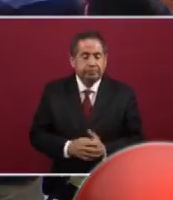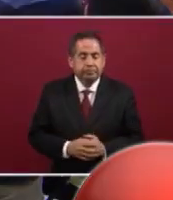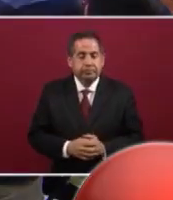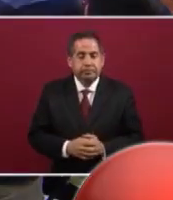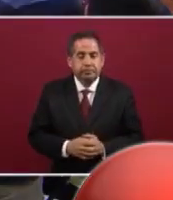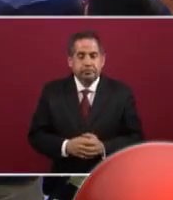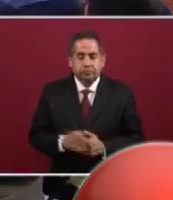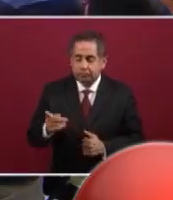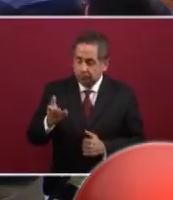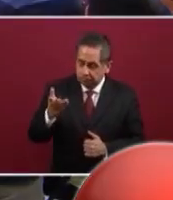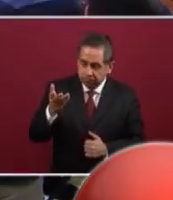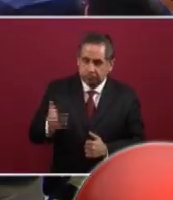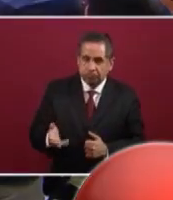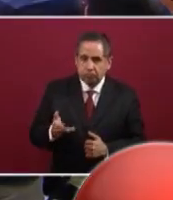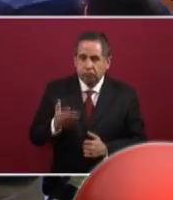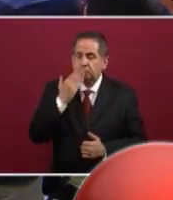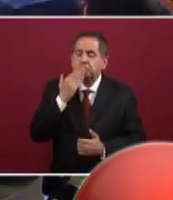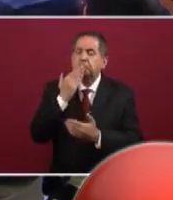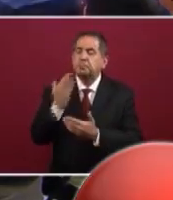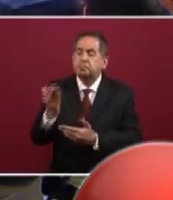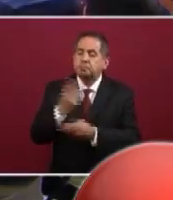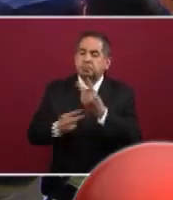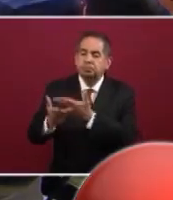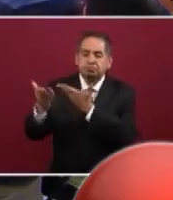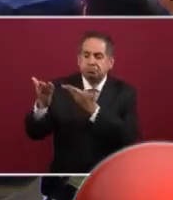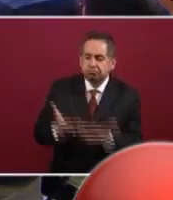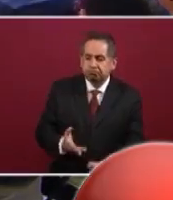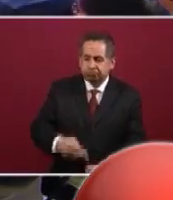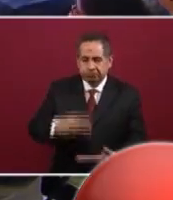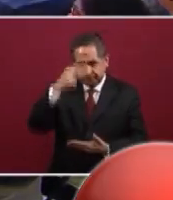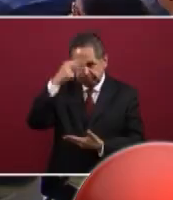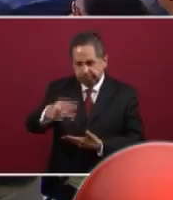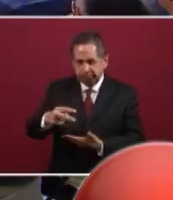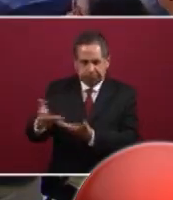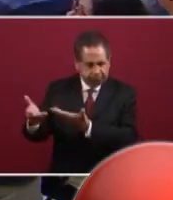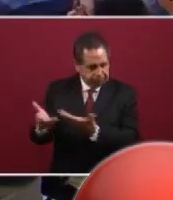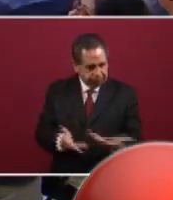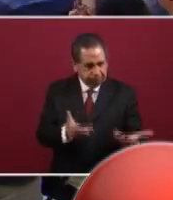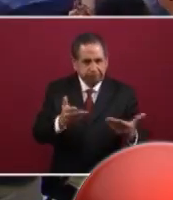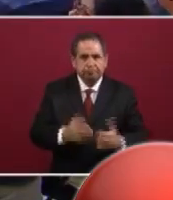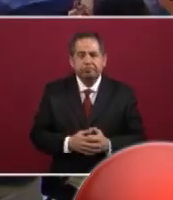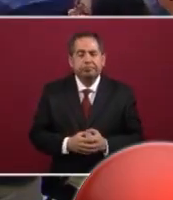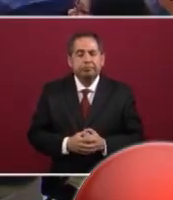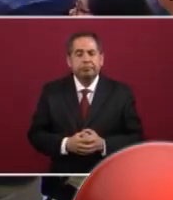Es usted muy bienvenido a México, en efecto.